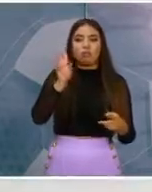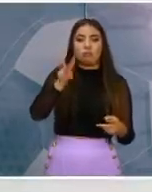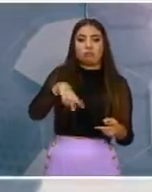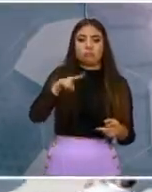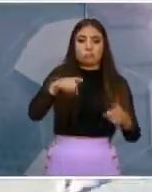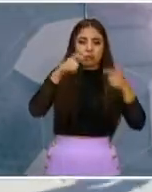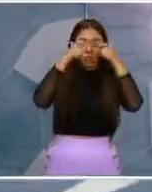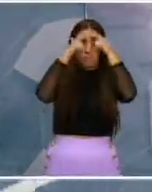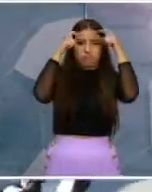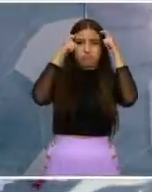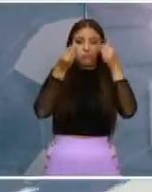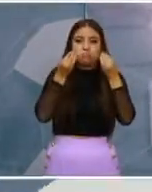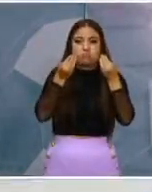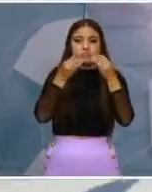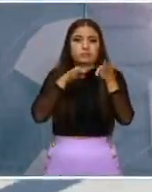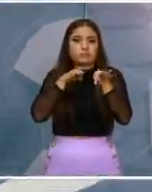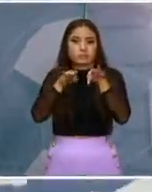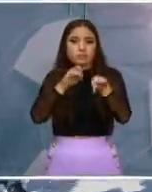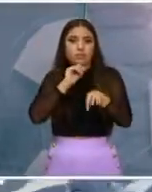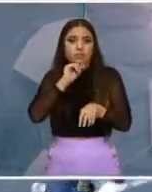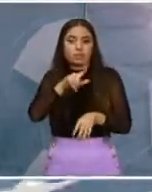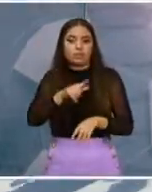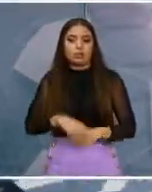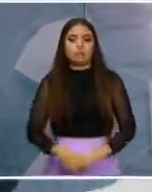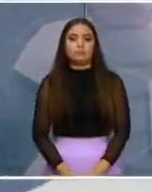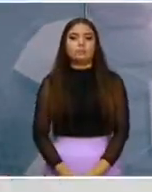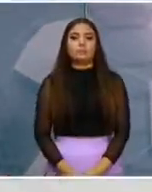trabajo. ¡Ni un pasante menos!